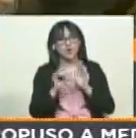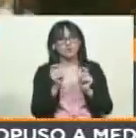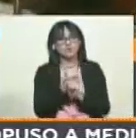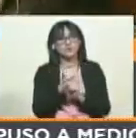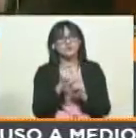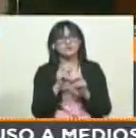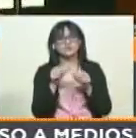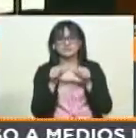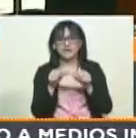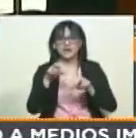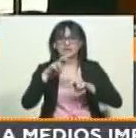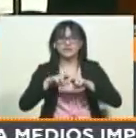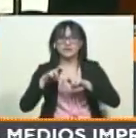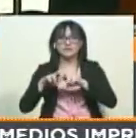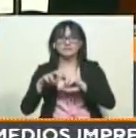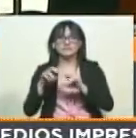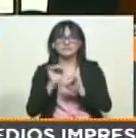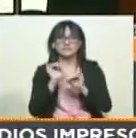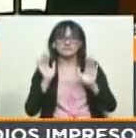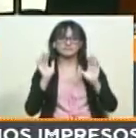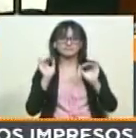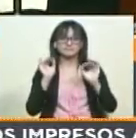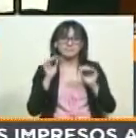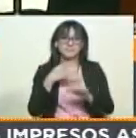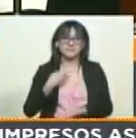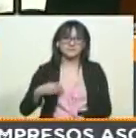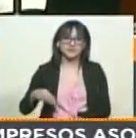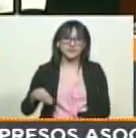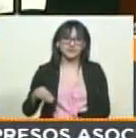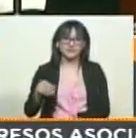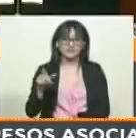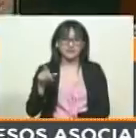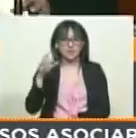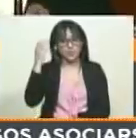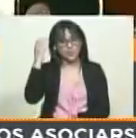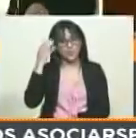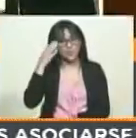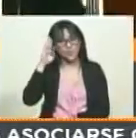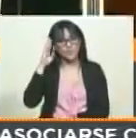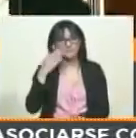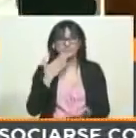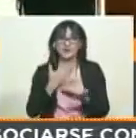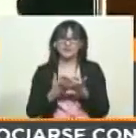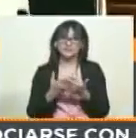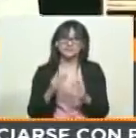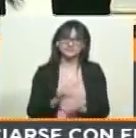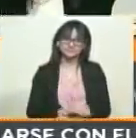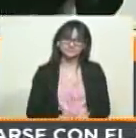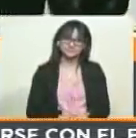sus asientos mientras despedimos al presidente Díaz-Canel. Muchas gracias.